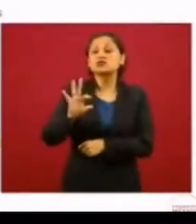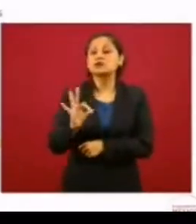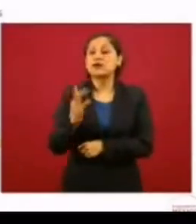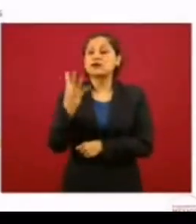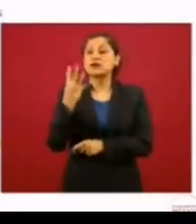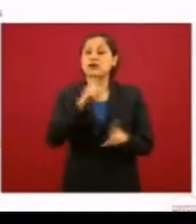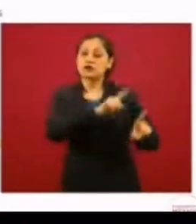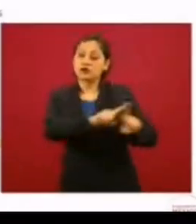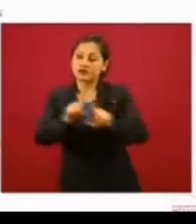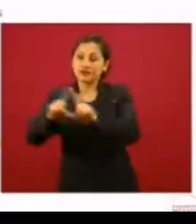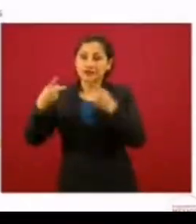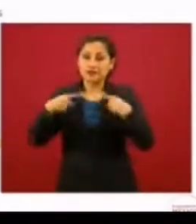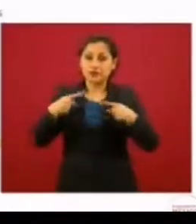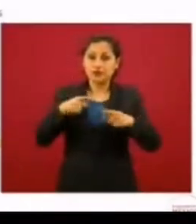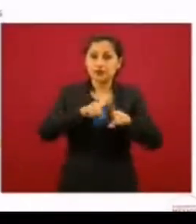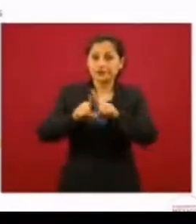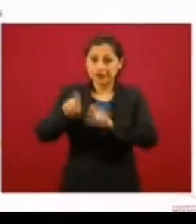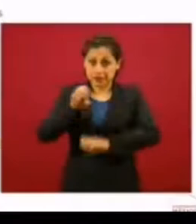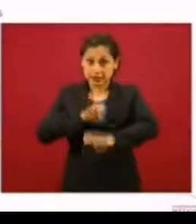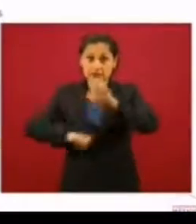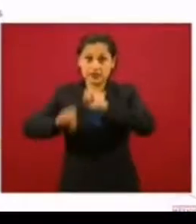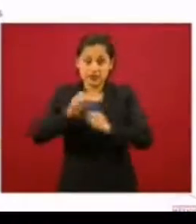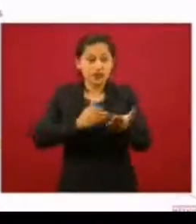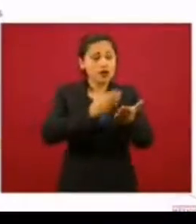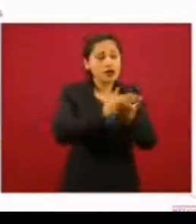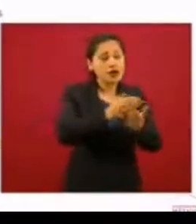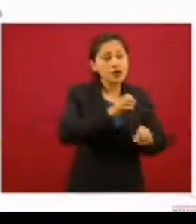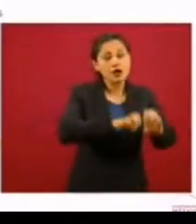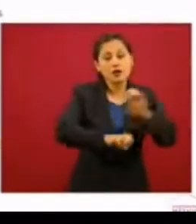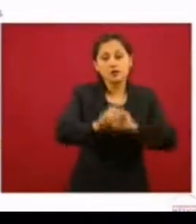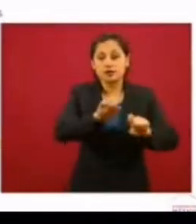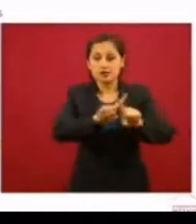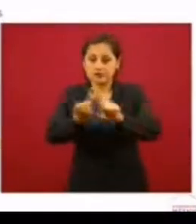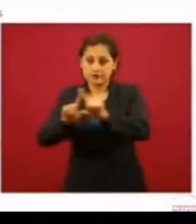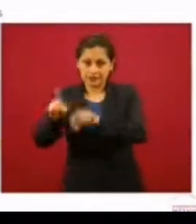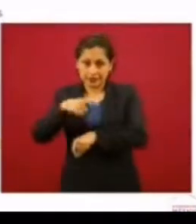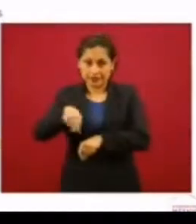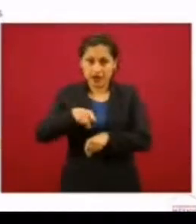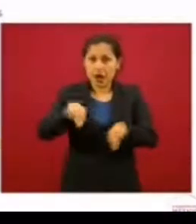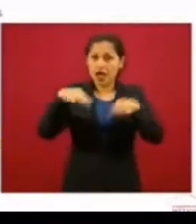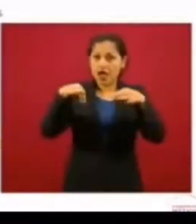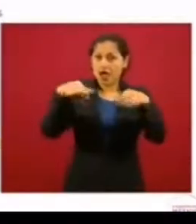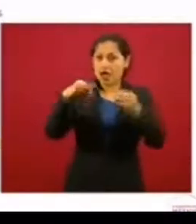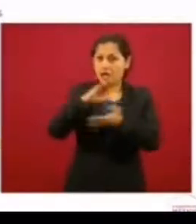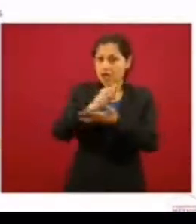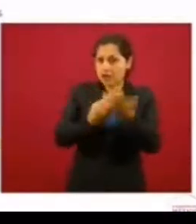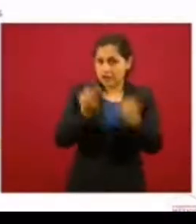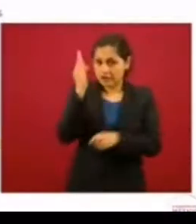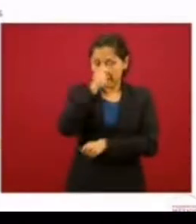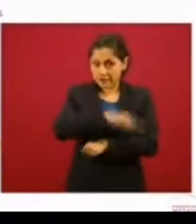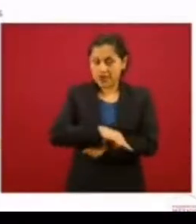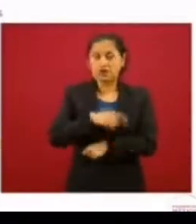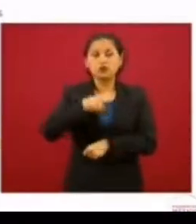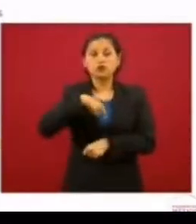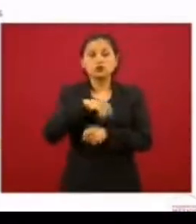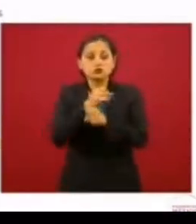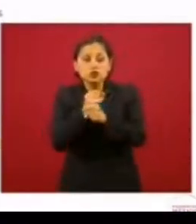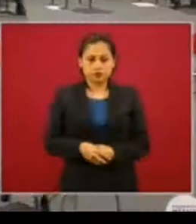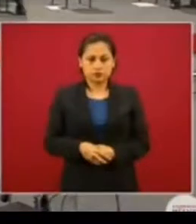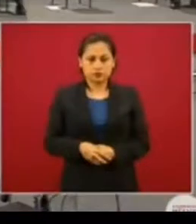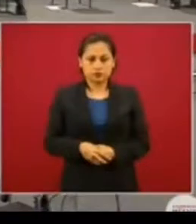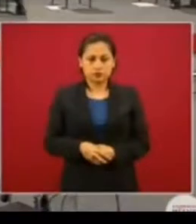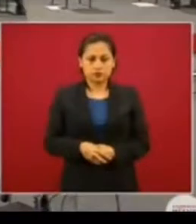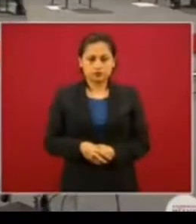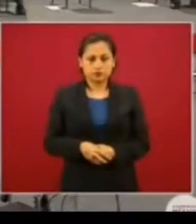varias de las empresas facturas en más de dos y si en total se analizaron 22 millones de facturas